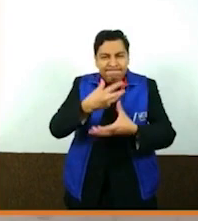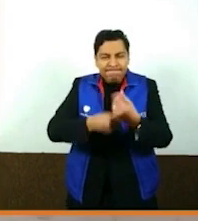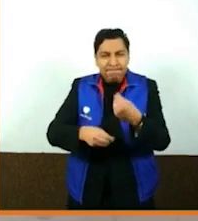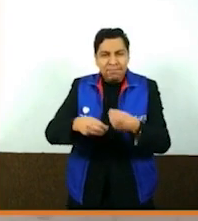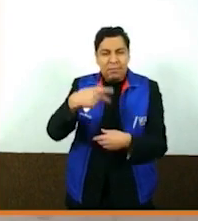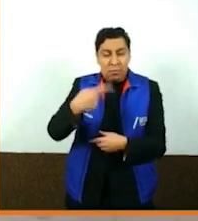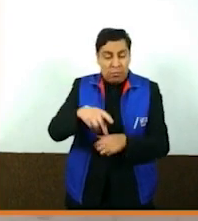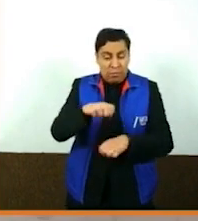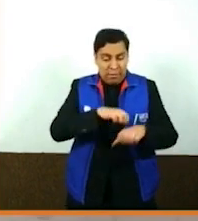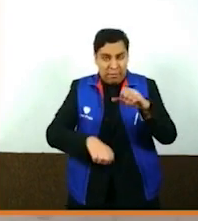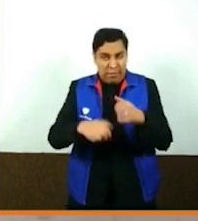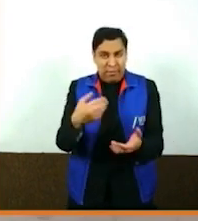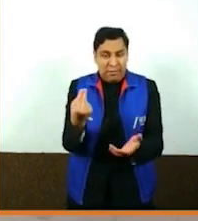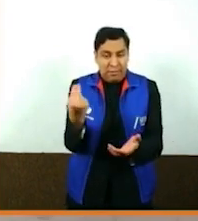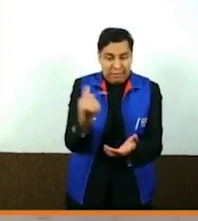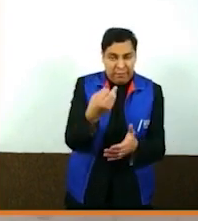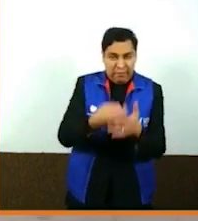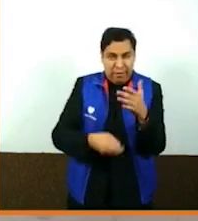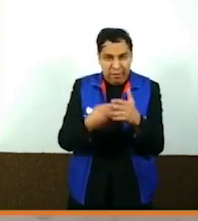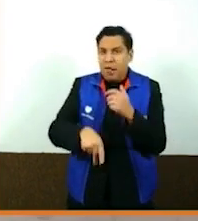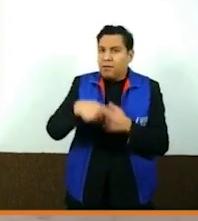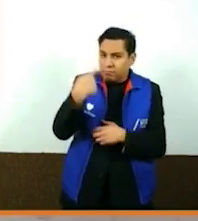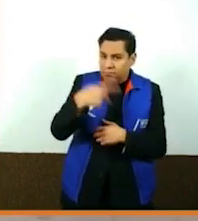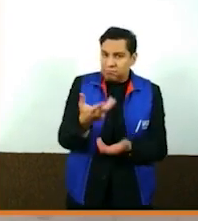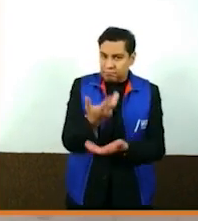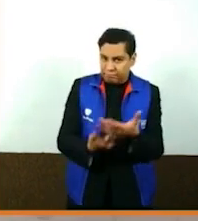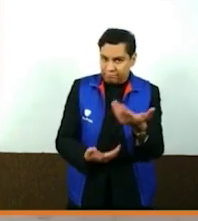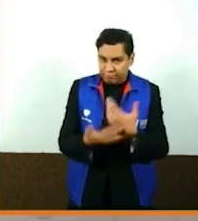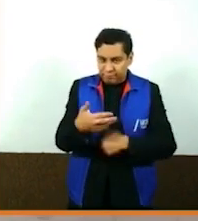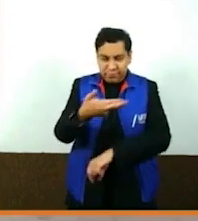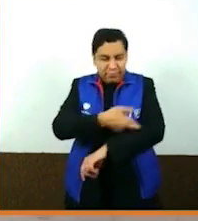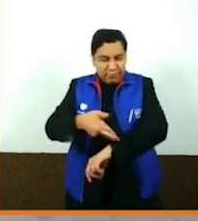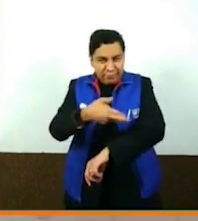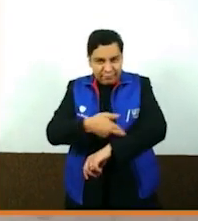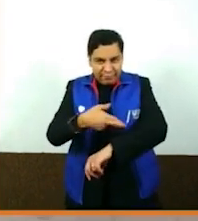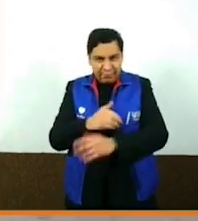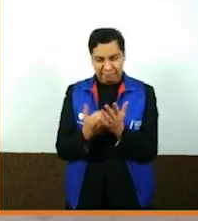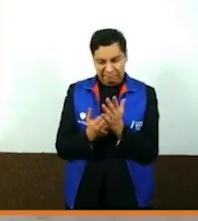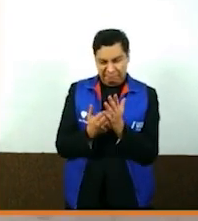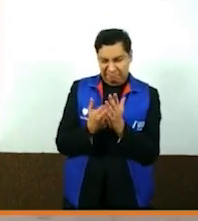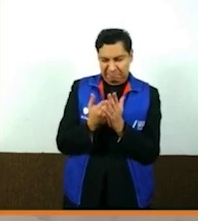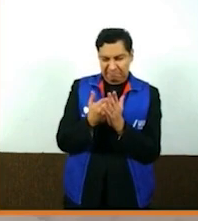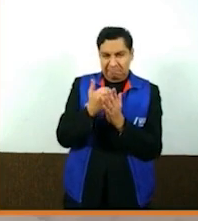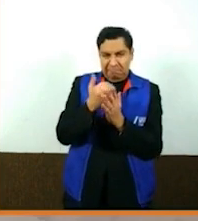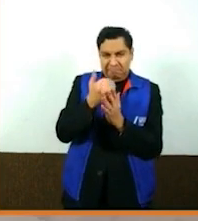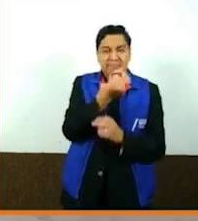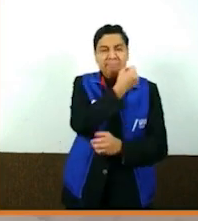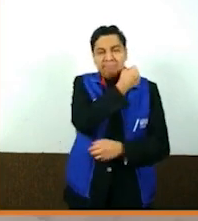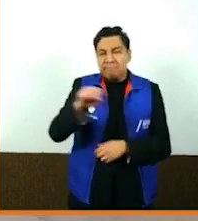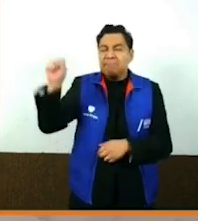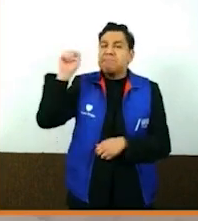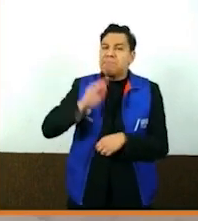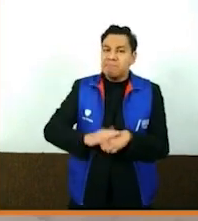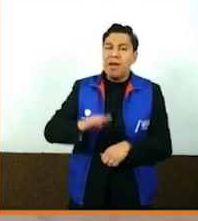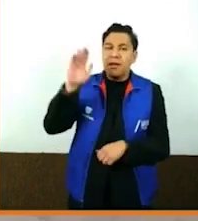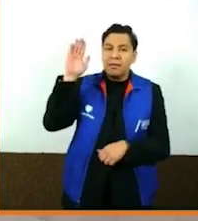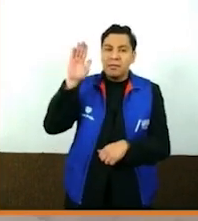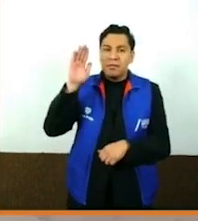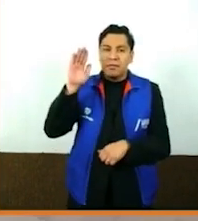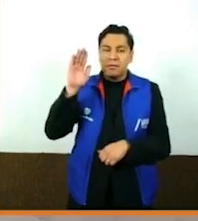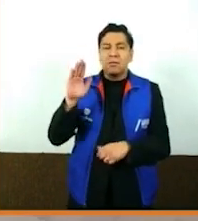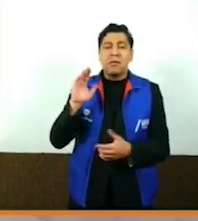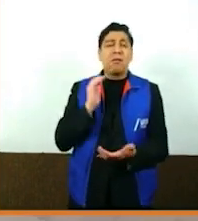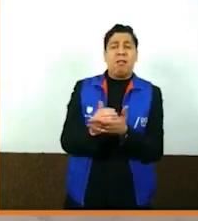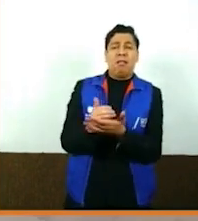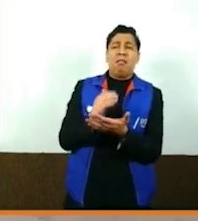sostenibles e incrementando el nivel de madurez de gobernanza de nuestras empresas. Se trata de ir mucho más allá y